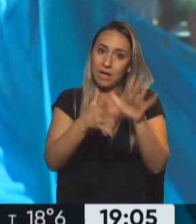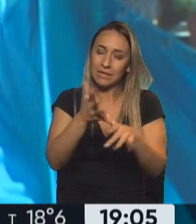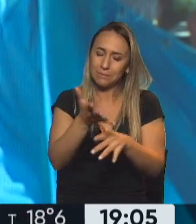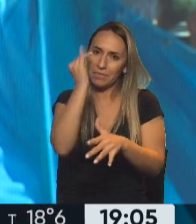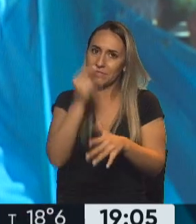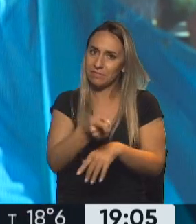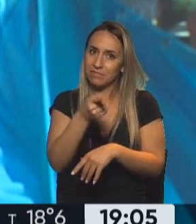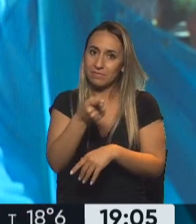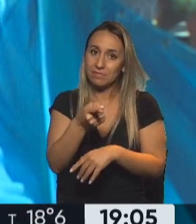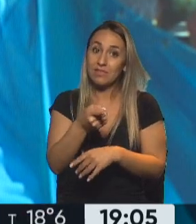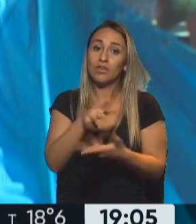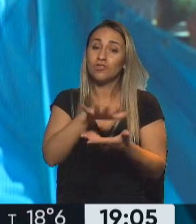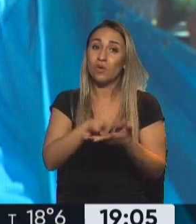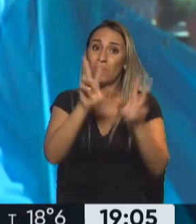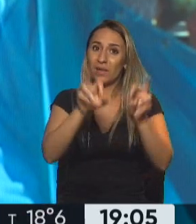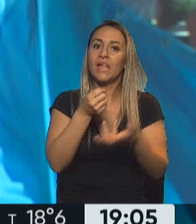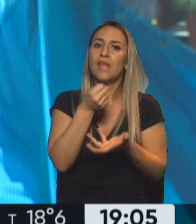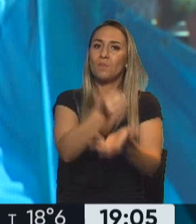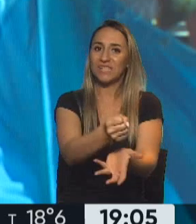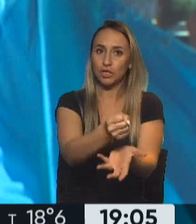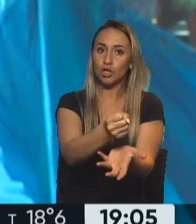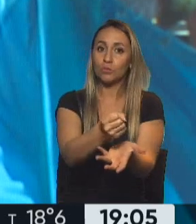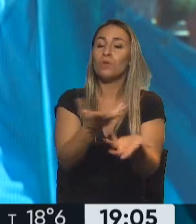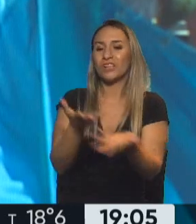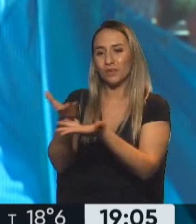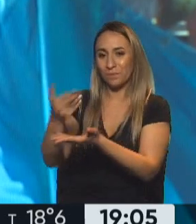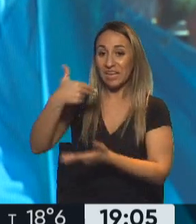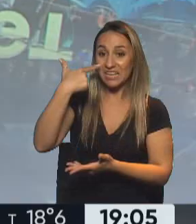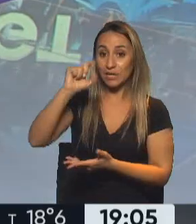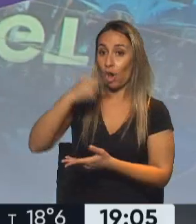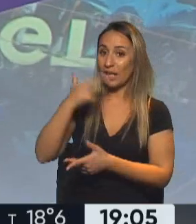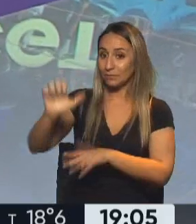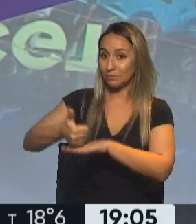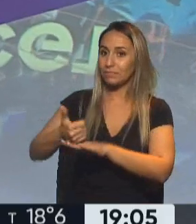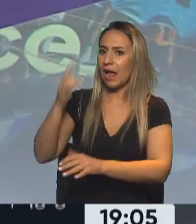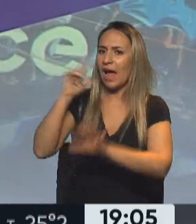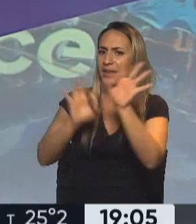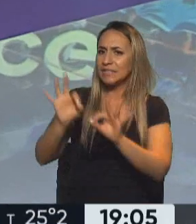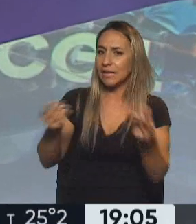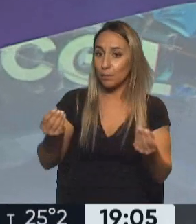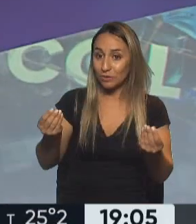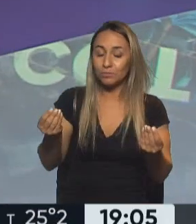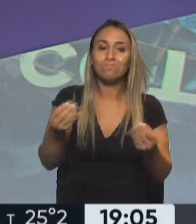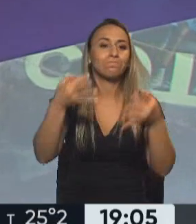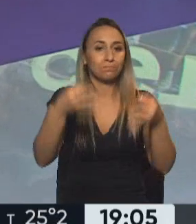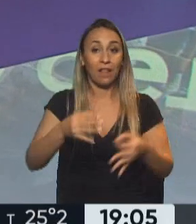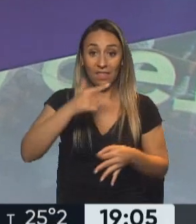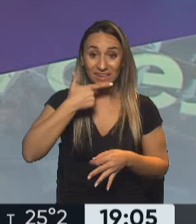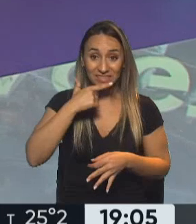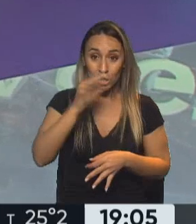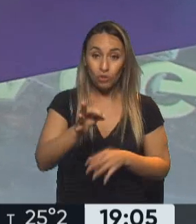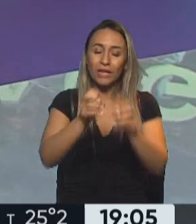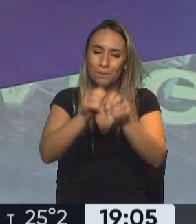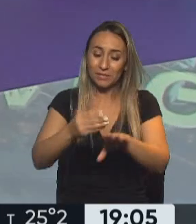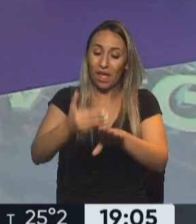mesa es lo que tiene que ver con las indemnizaciones. Llega Nicolás Fiorentino para analizar lo que ha ocurrido. Qué fin de semana, Nicolás. Sí, un 17 de octubre que empezó el